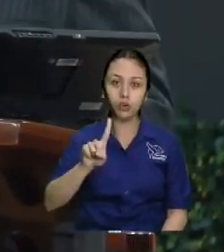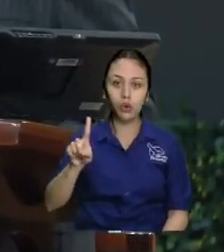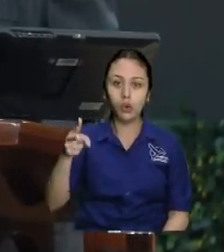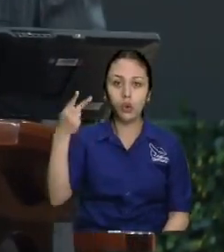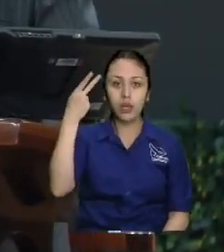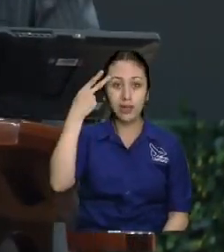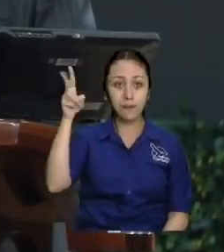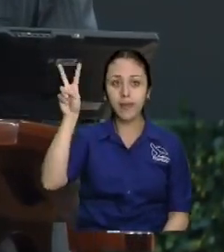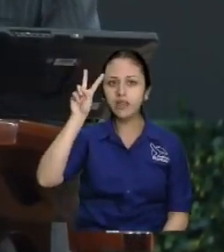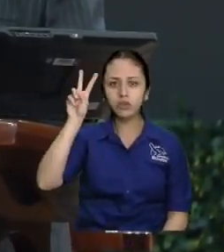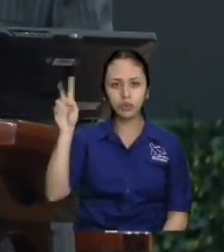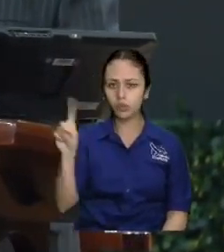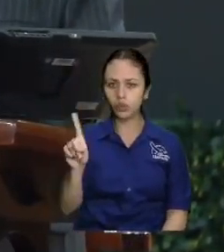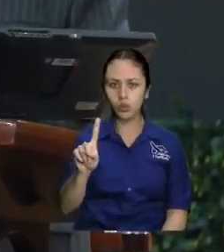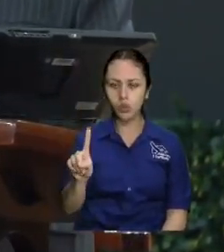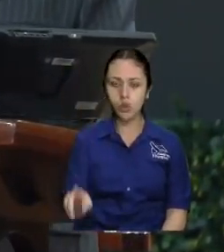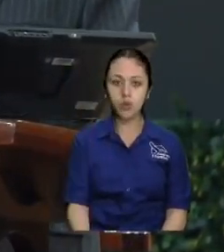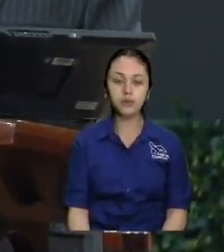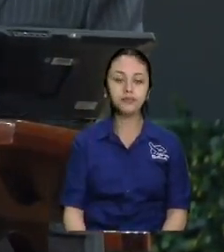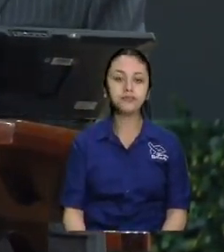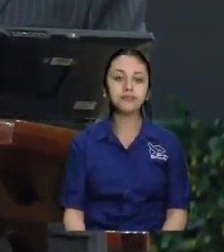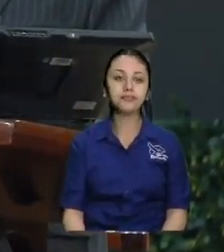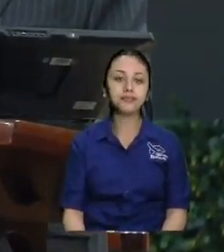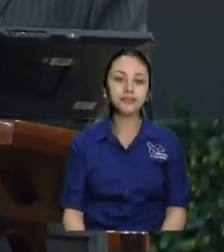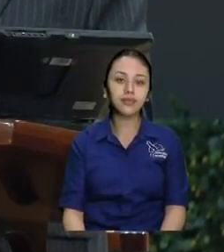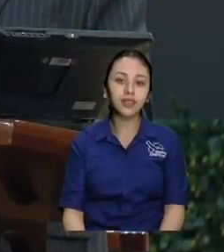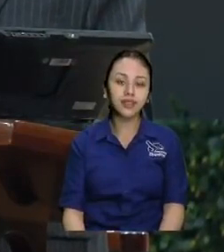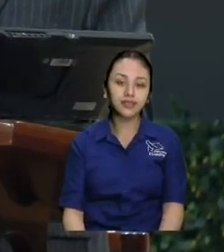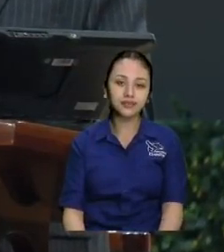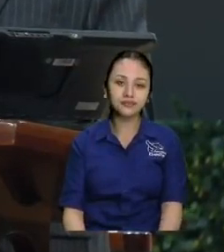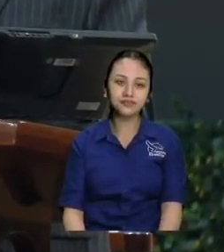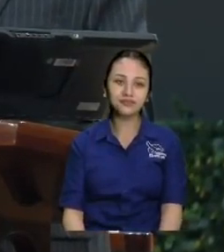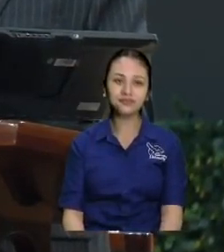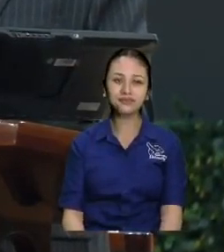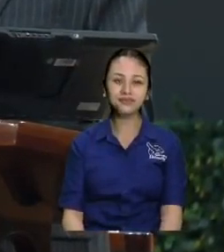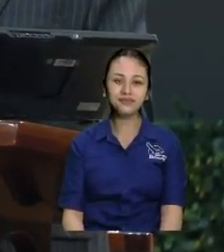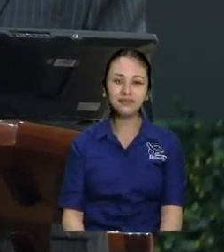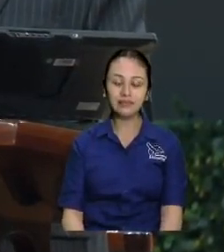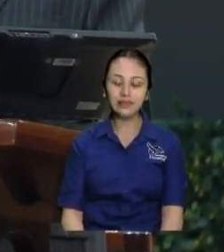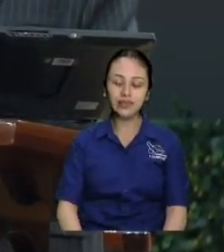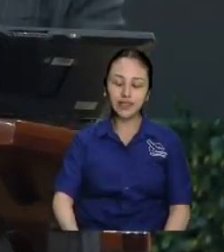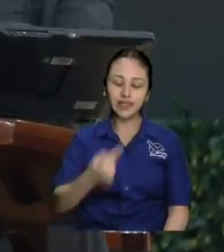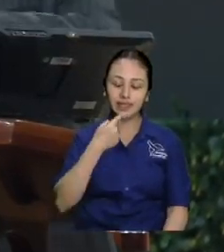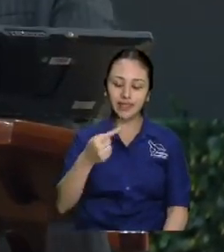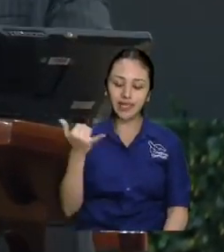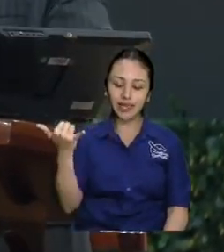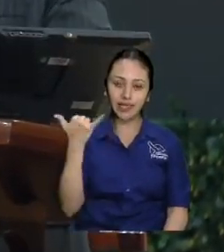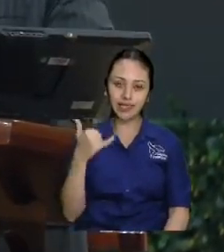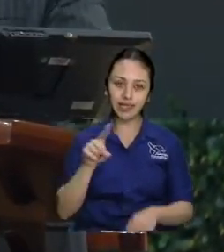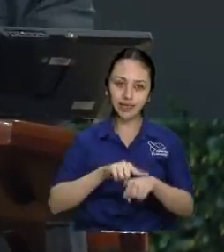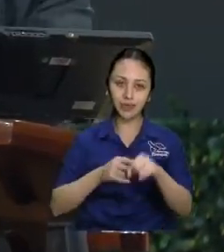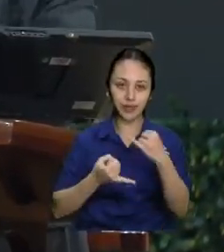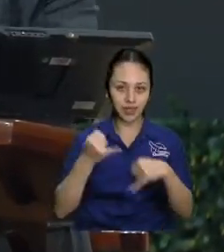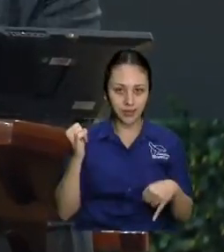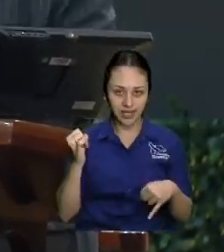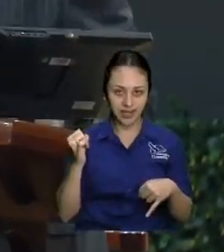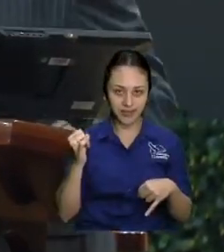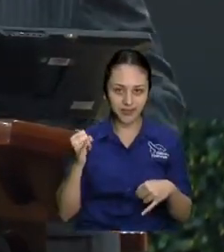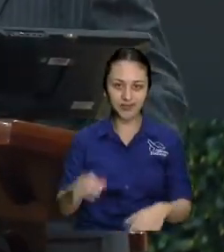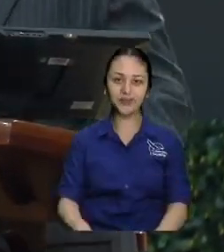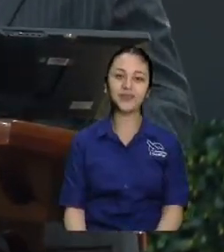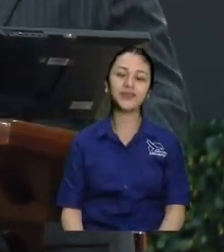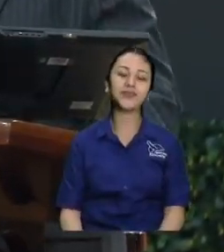o exigencia de uno. Este reloj ya me está exigiendo que me calle, pero es impertinente.